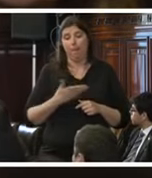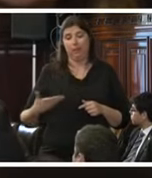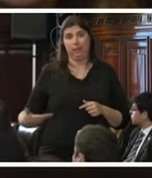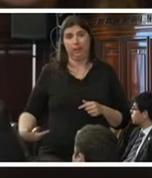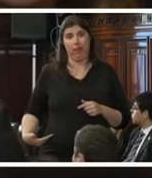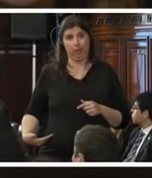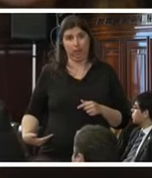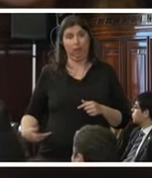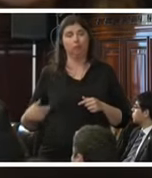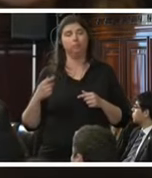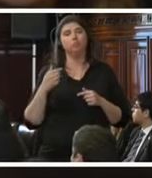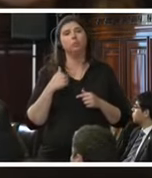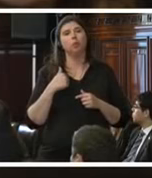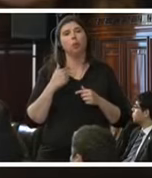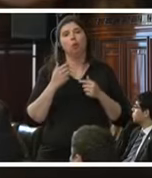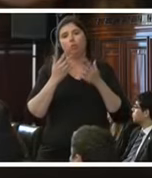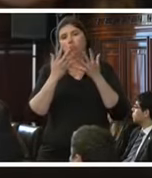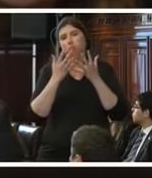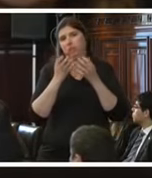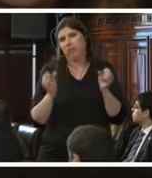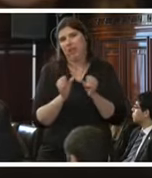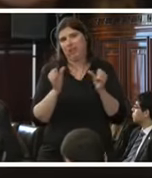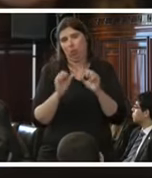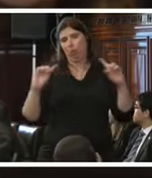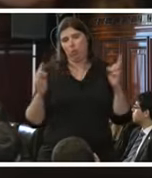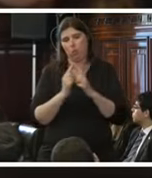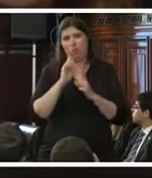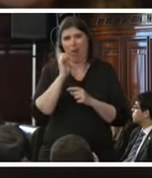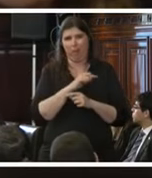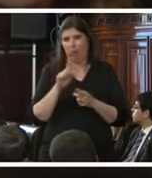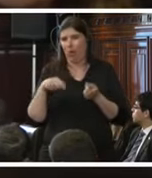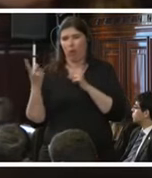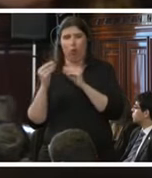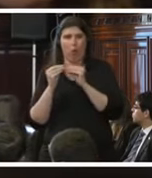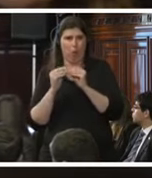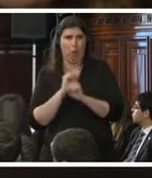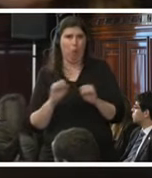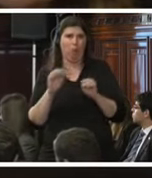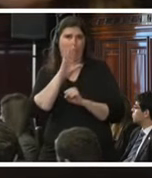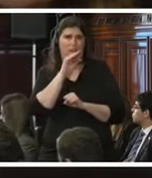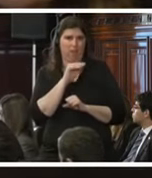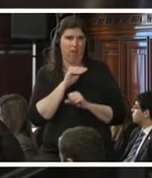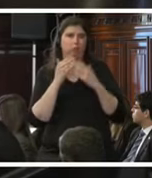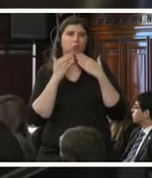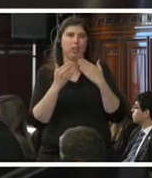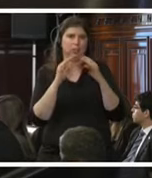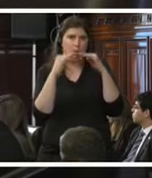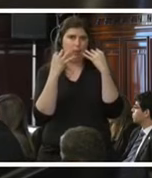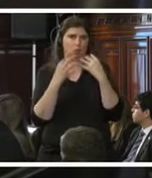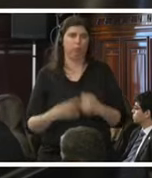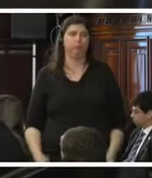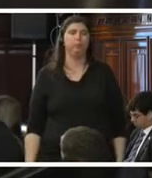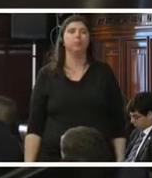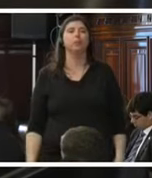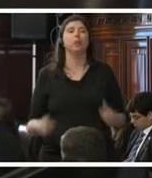brevedad, simplemente hice un bosquejo rápido para que los demás compañeros tengan lo suyo. Muchas gracias por la atención. Gracias, doctor.